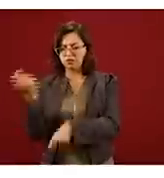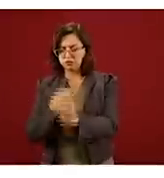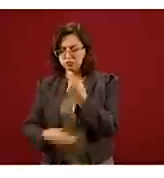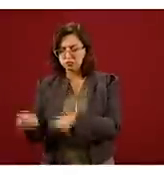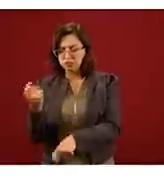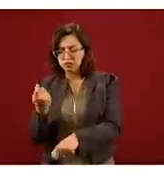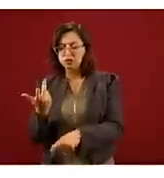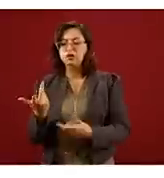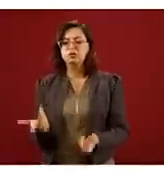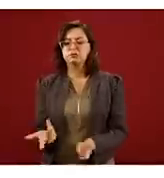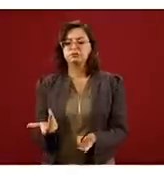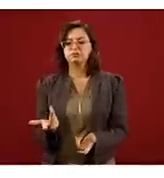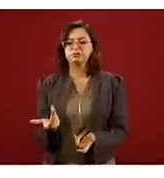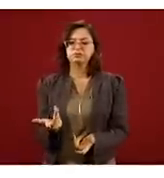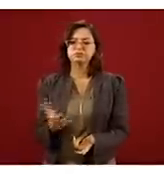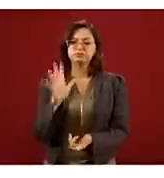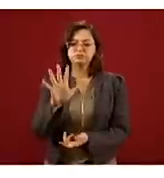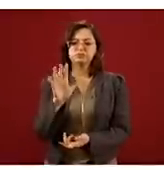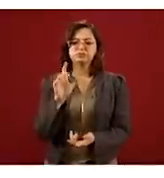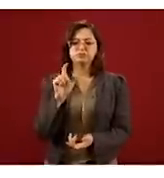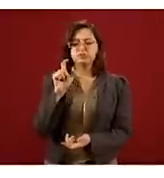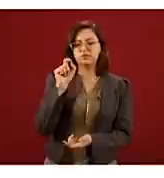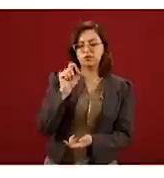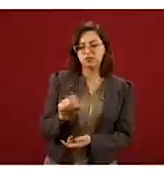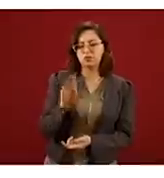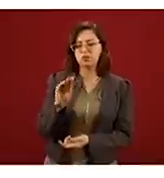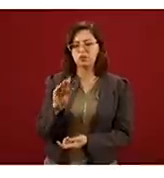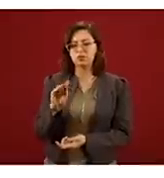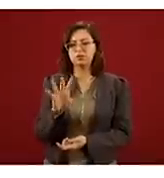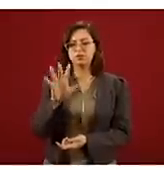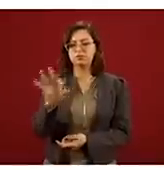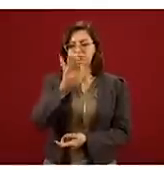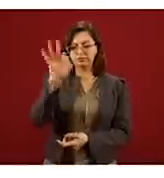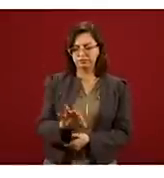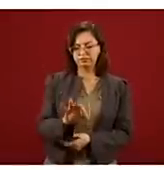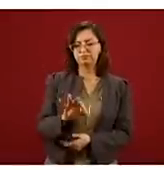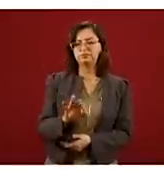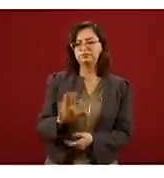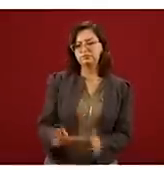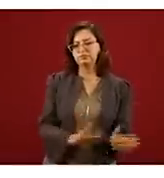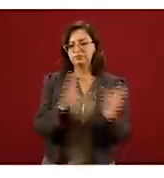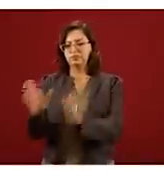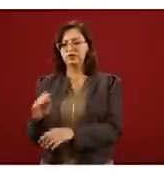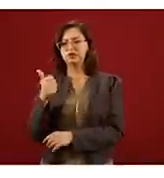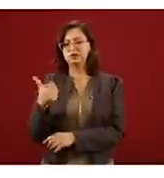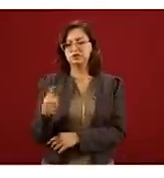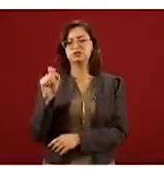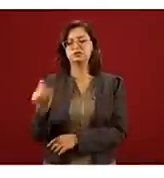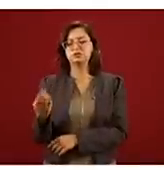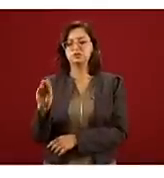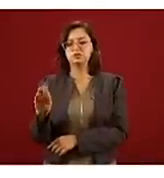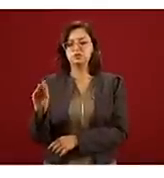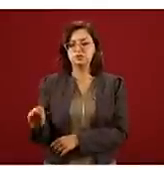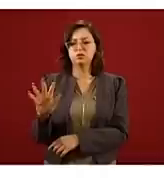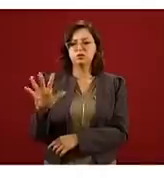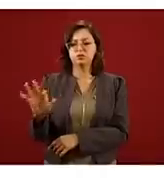El rendimiento de la emisión fue de 5.95 para los bonos de 11 años, de 6.95 para